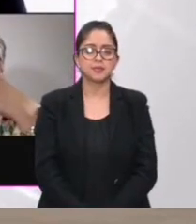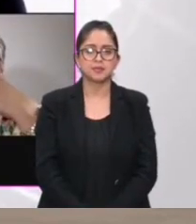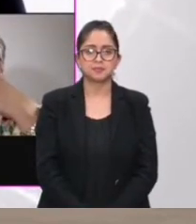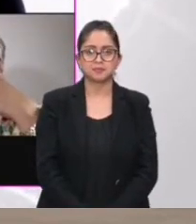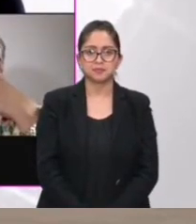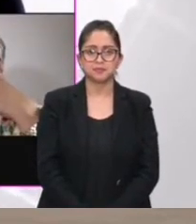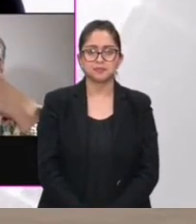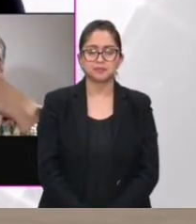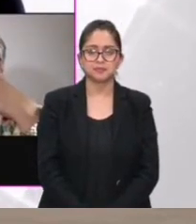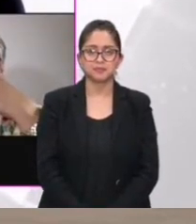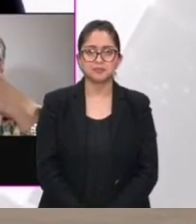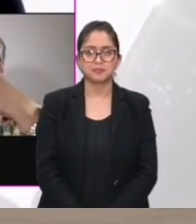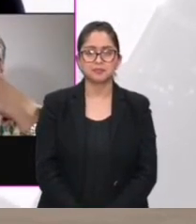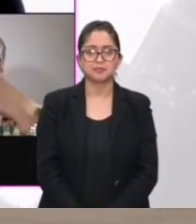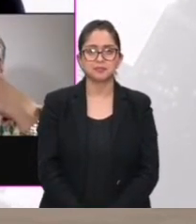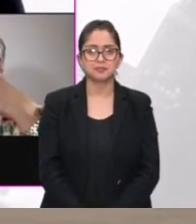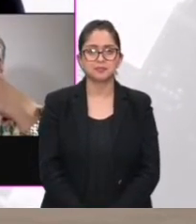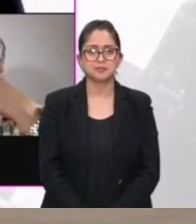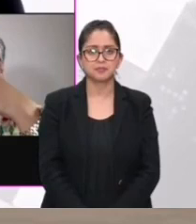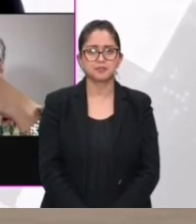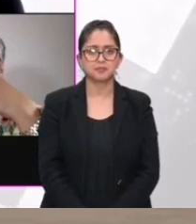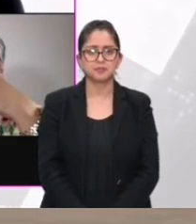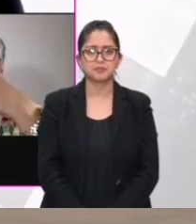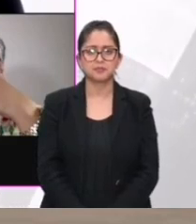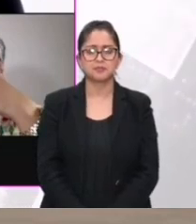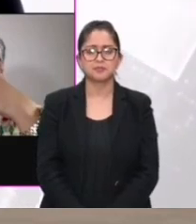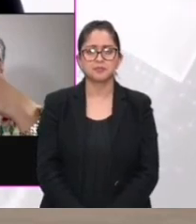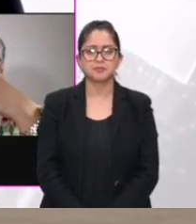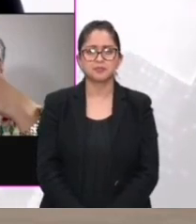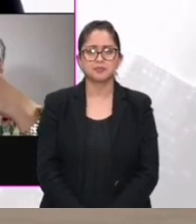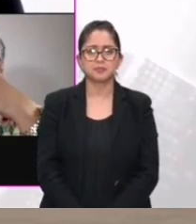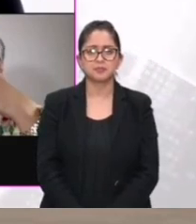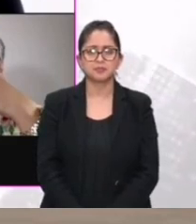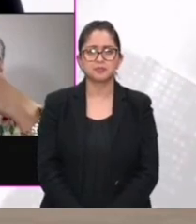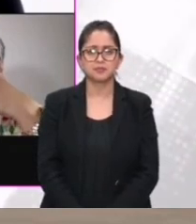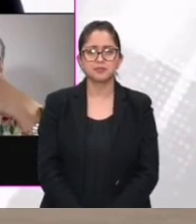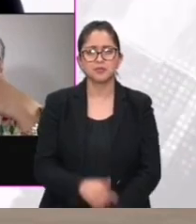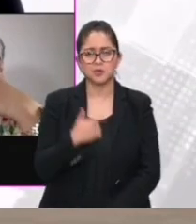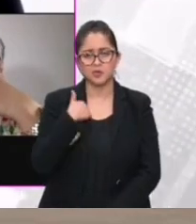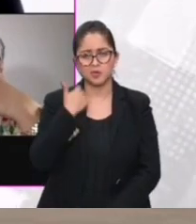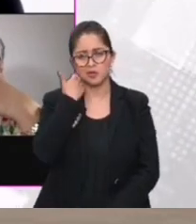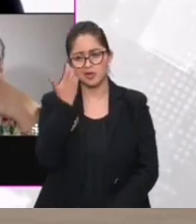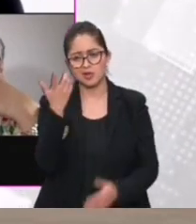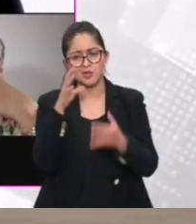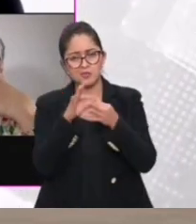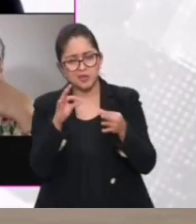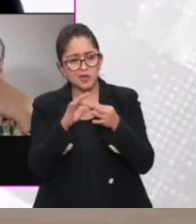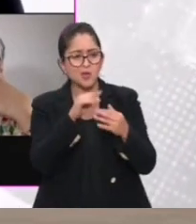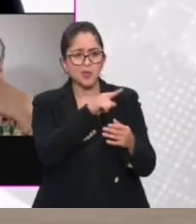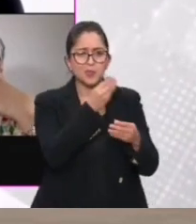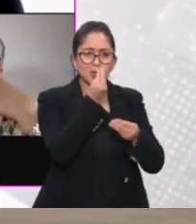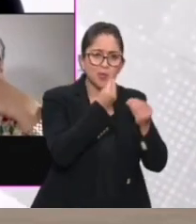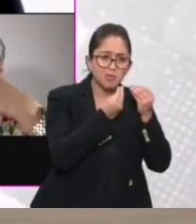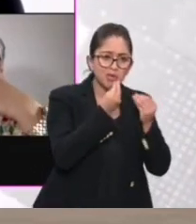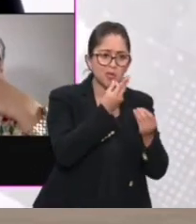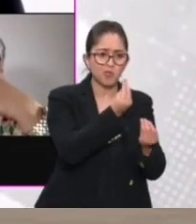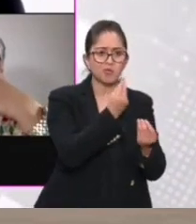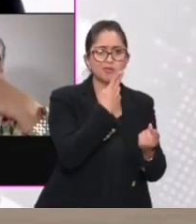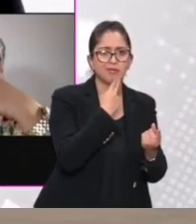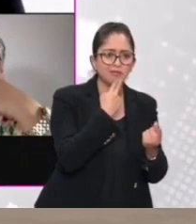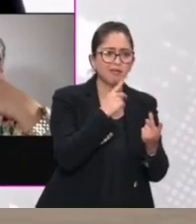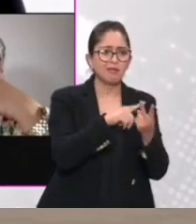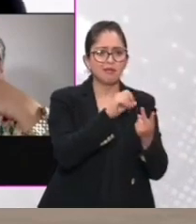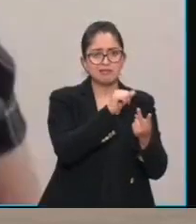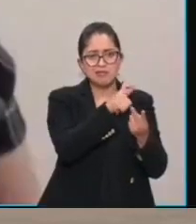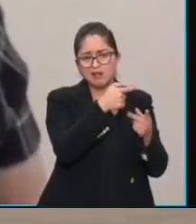Quisiera mencionar, con lo que de chatarra, que el PRD está completamente de acuerdo. De hecho,